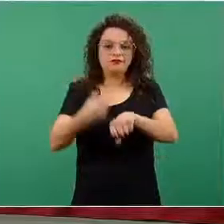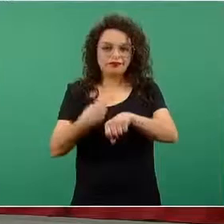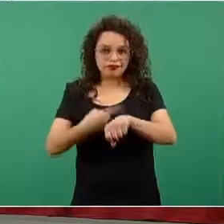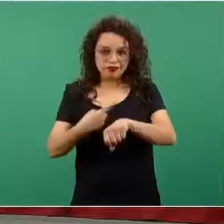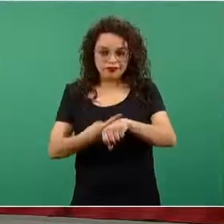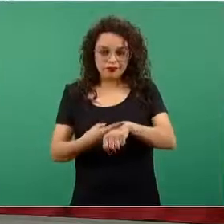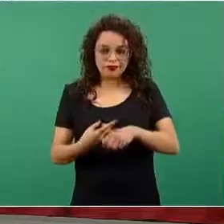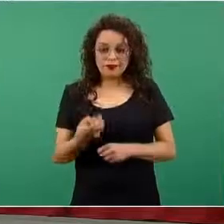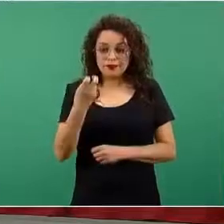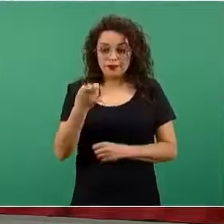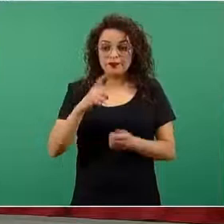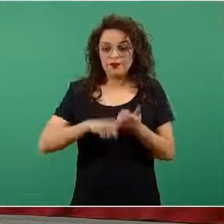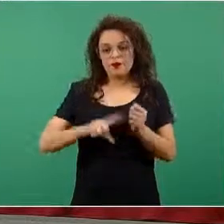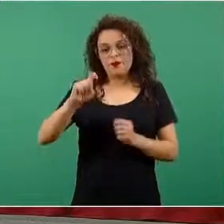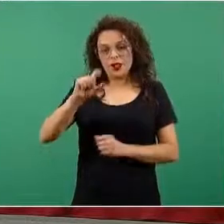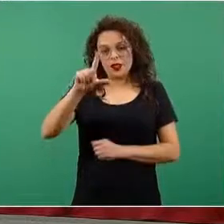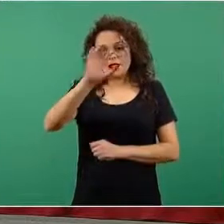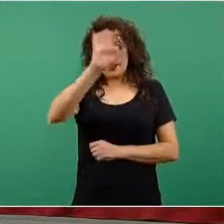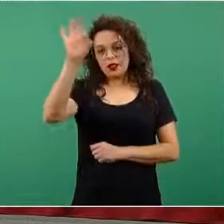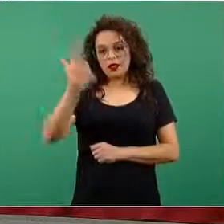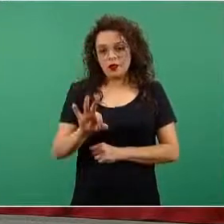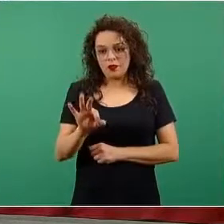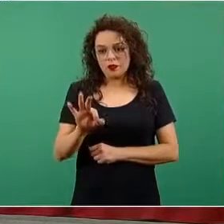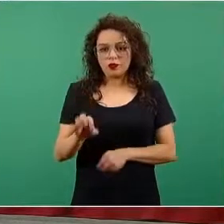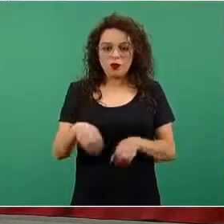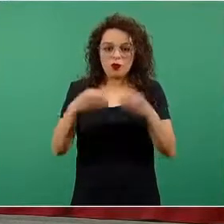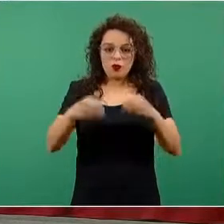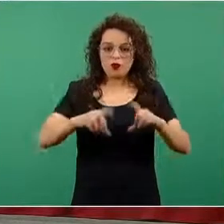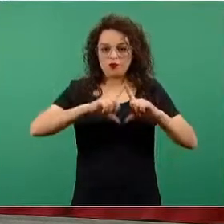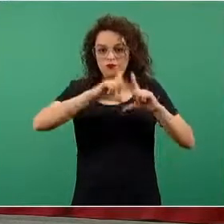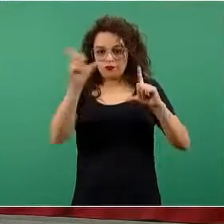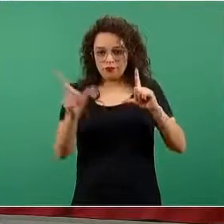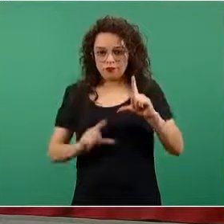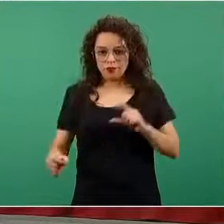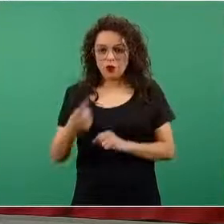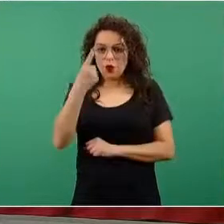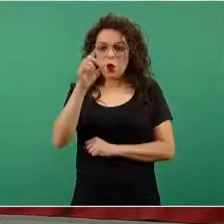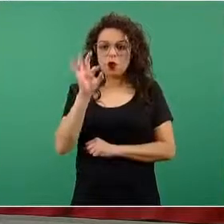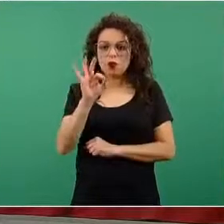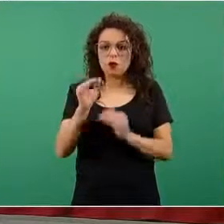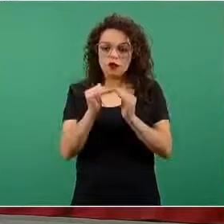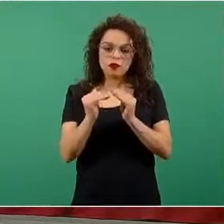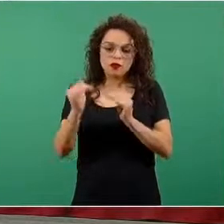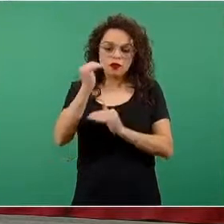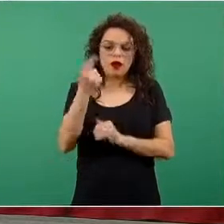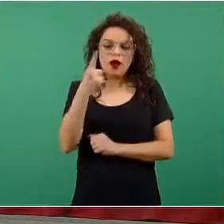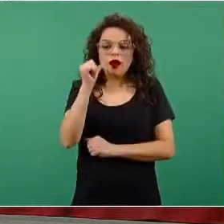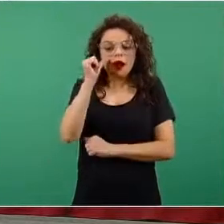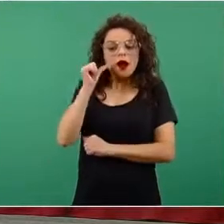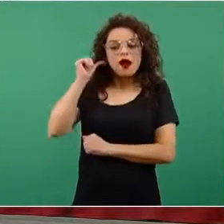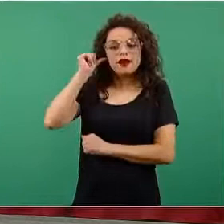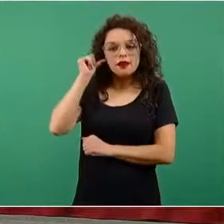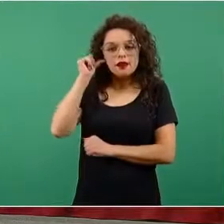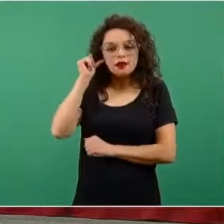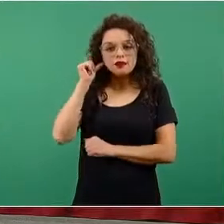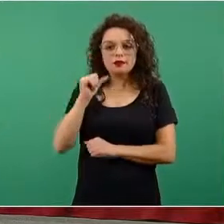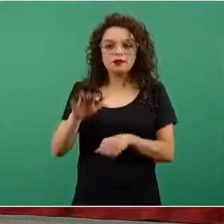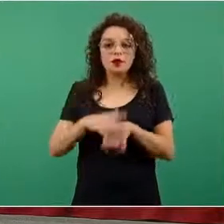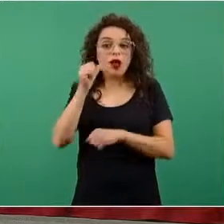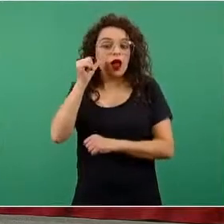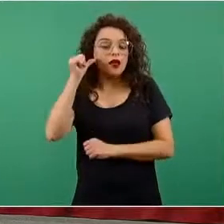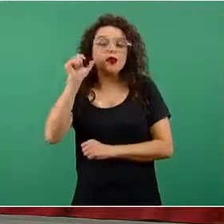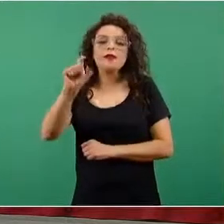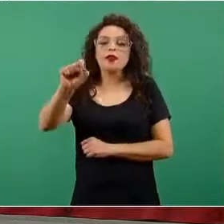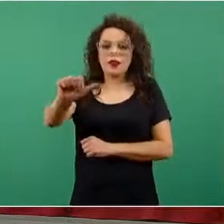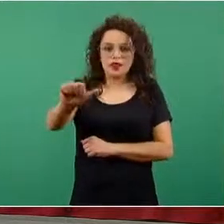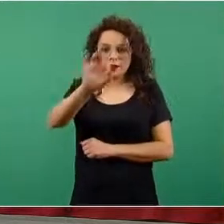de un 27% y hay un punto porcentual que se incrementa en relación al día de ayer, en la que había quedado en 26%. Si